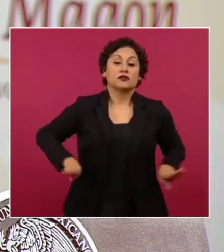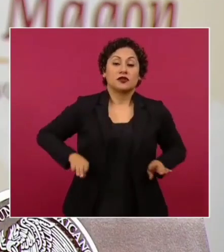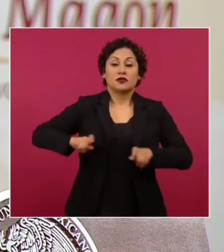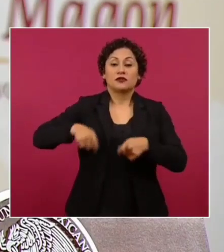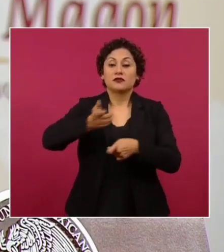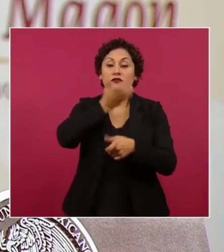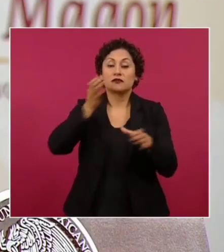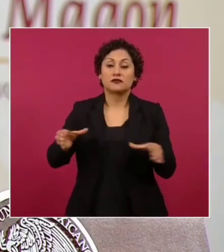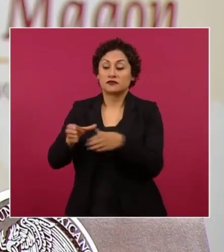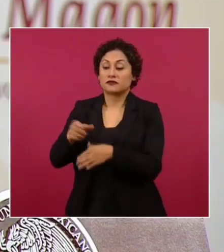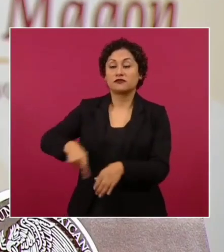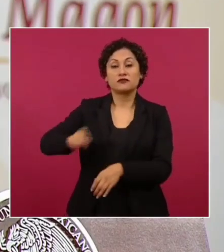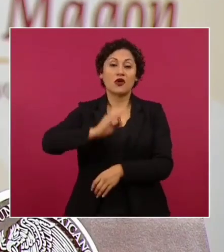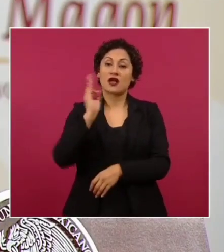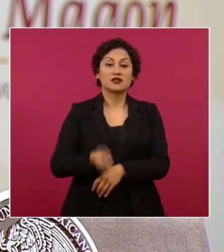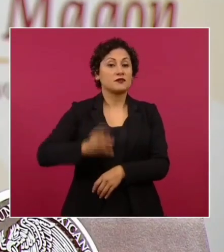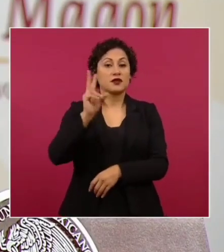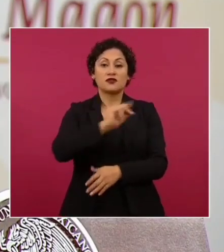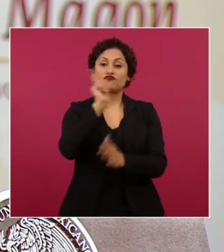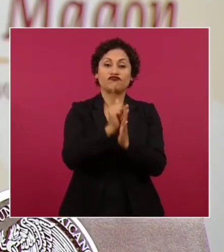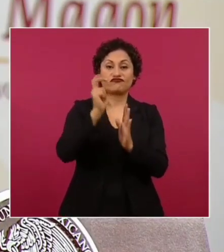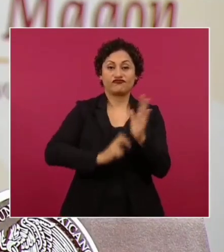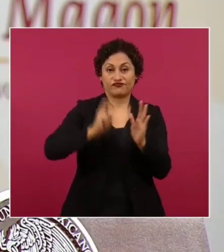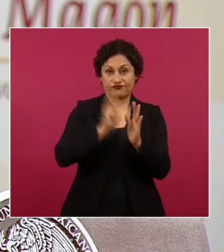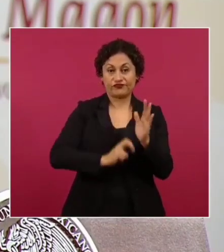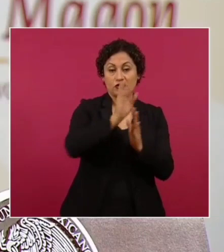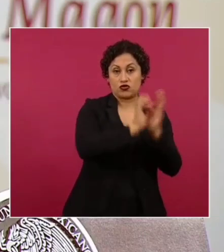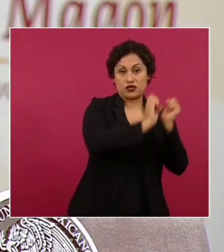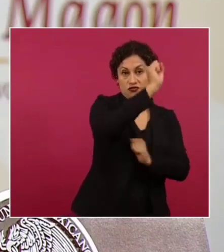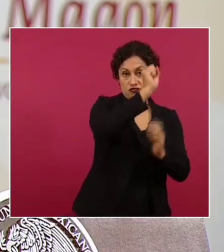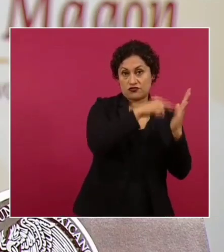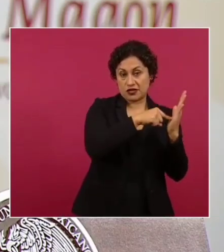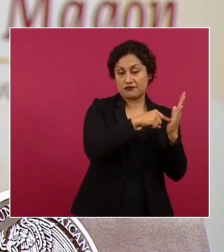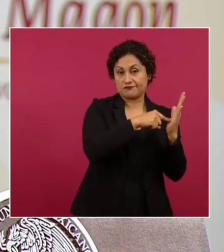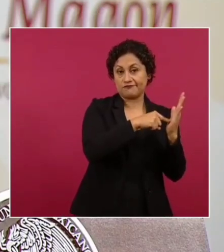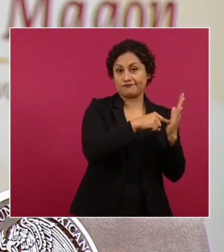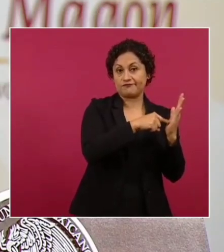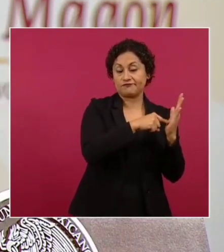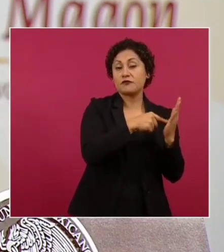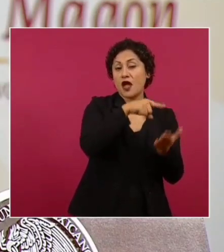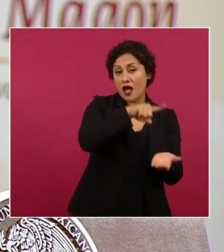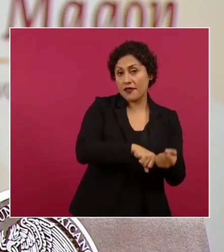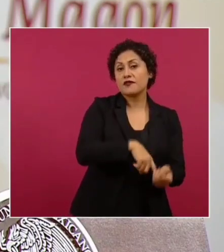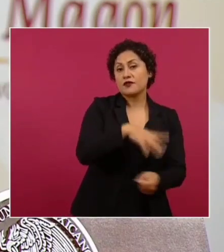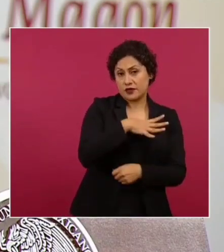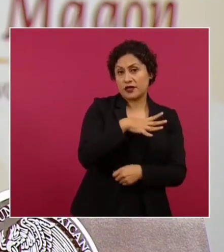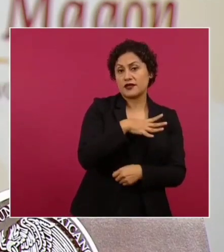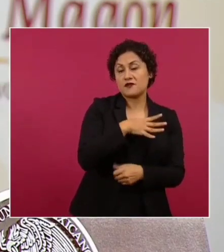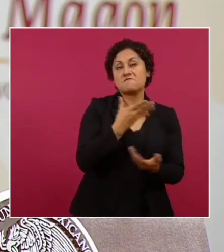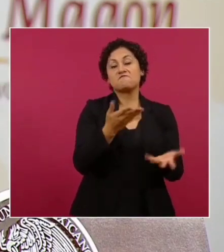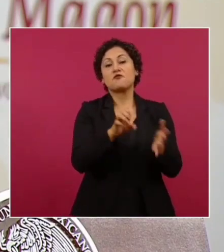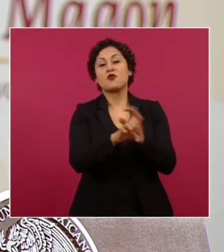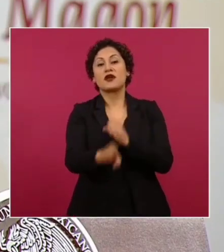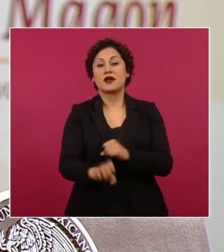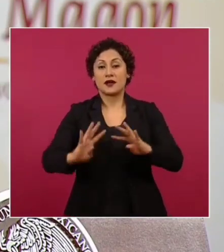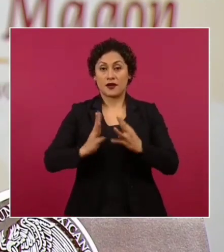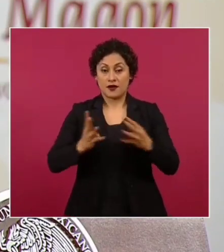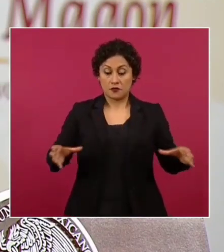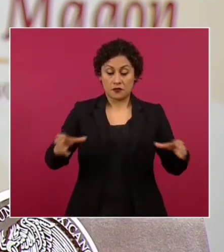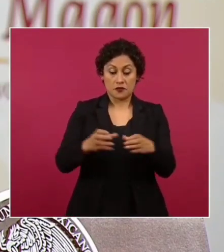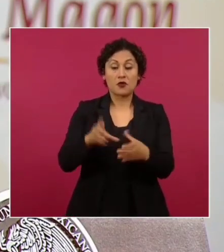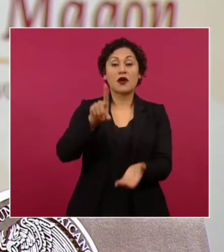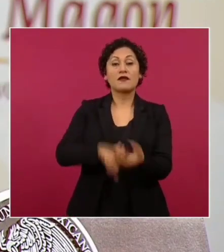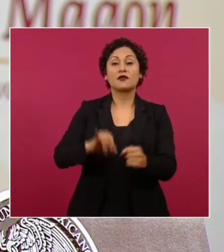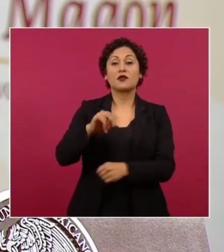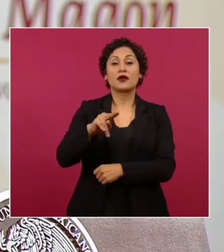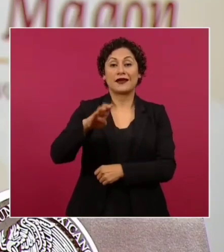la iniciativa de reforma constitucional que se había propuesto, que entre otras cosas contenía que los consejeros electorales fuesen designados de